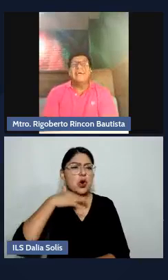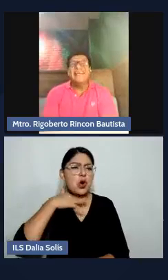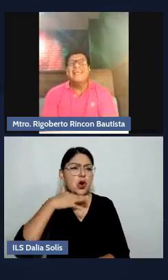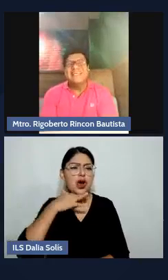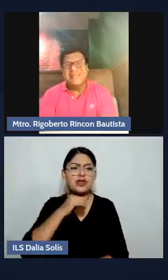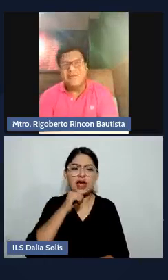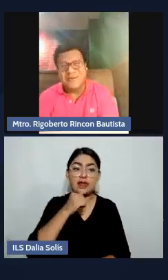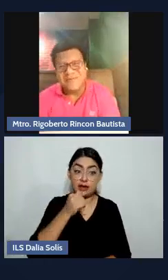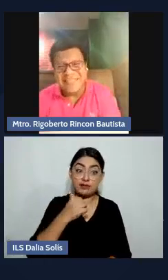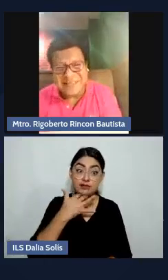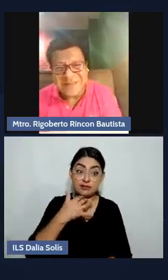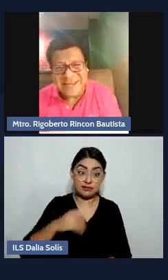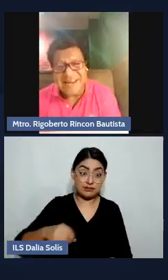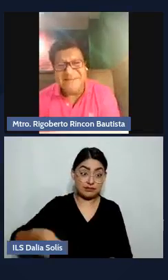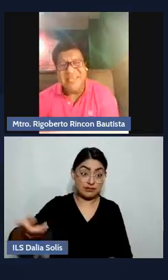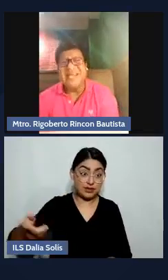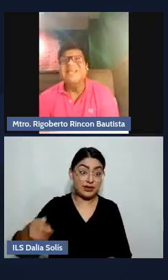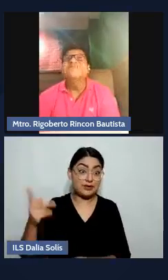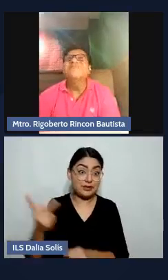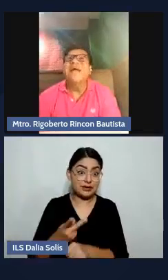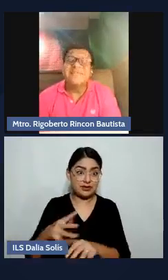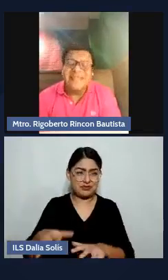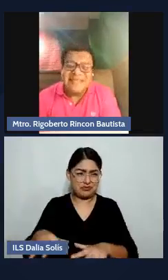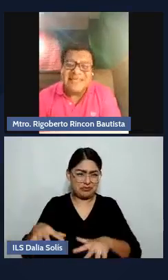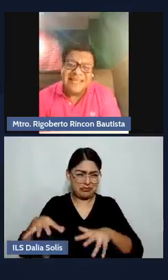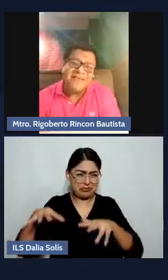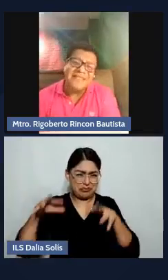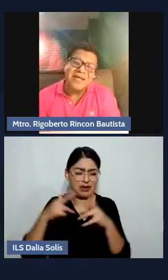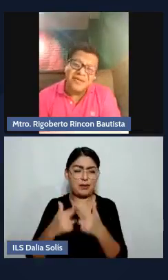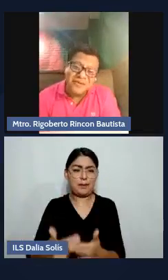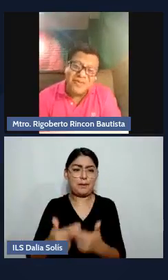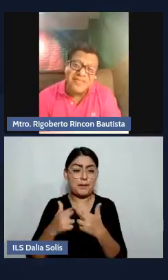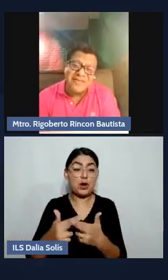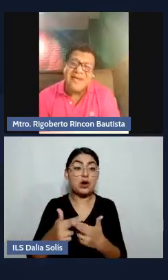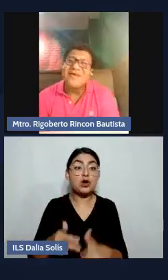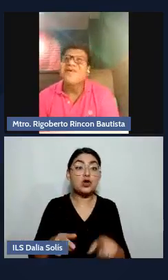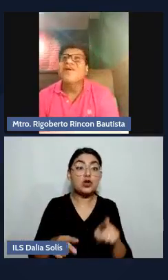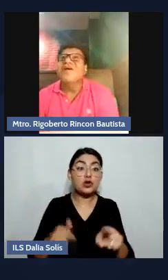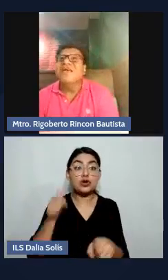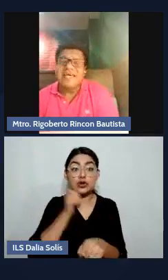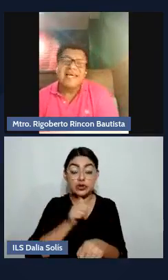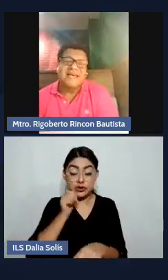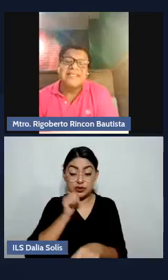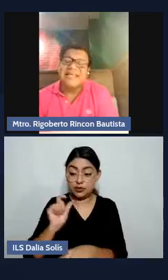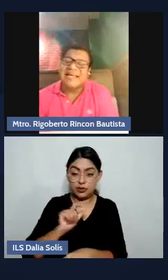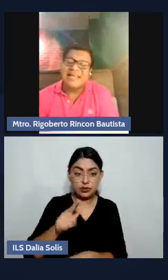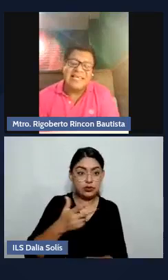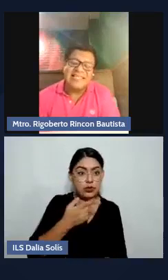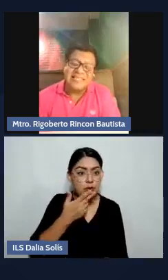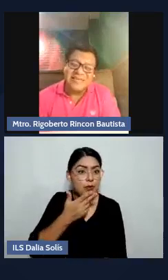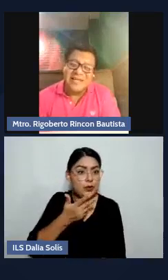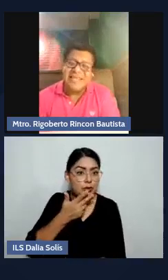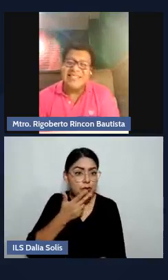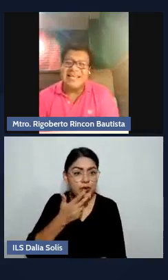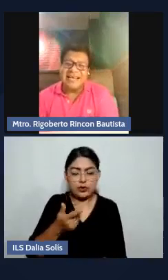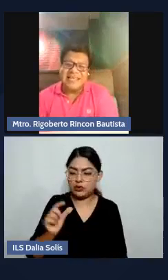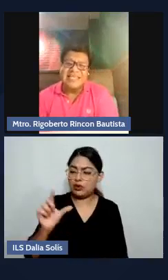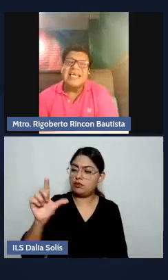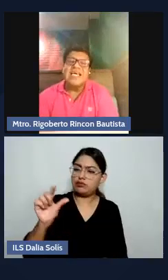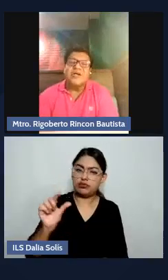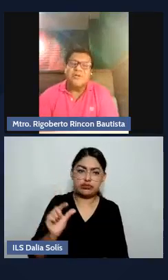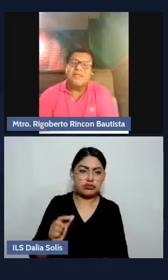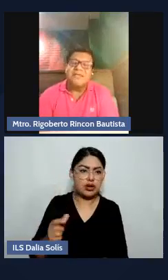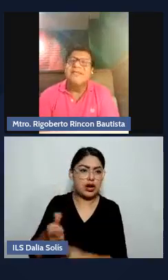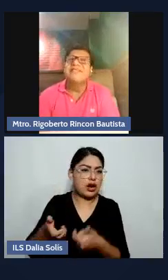vemos de esta manera fría, así es, cada vez que consumes tabaco y cada vez que tiras las colillas a la calle,